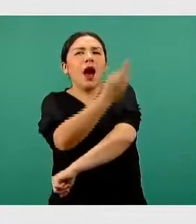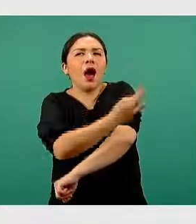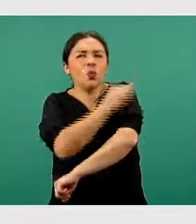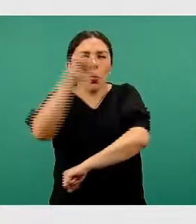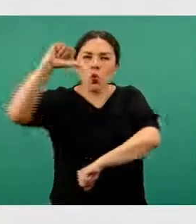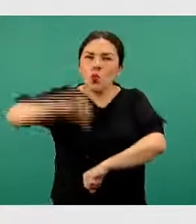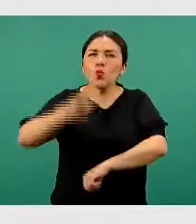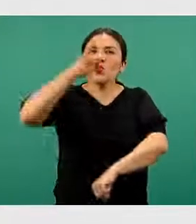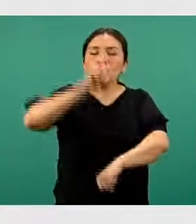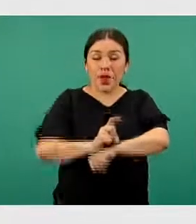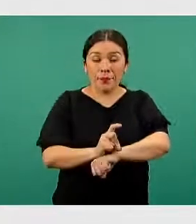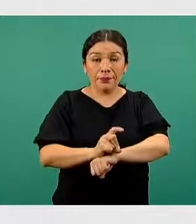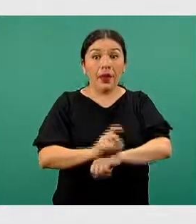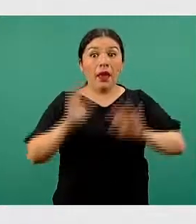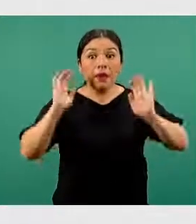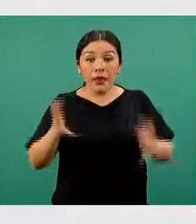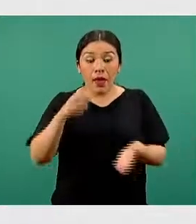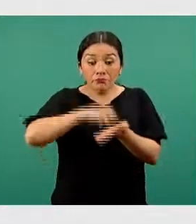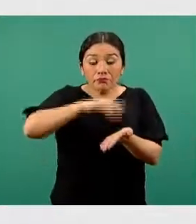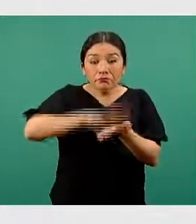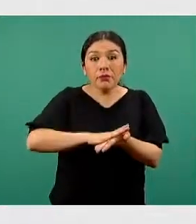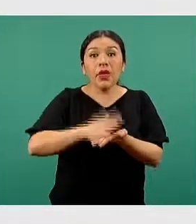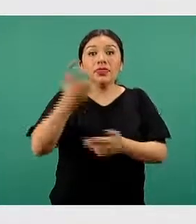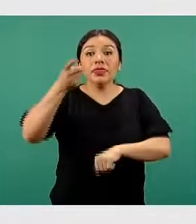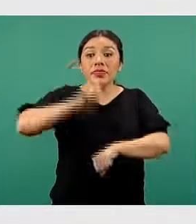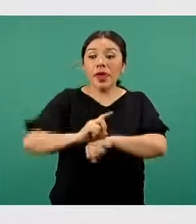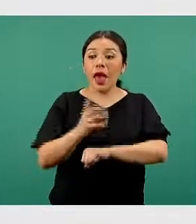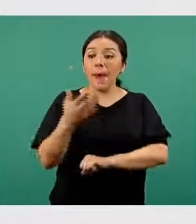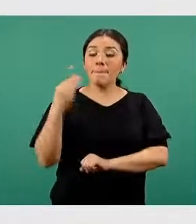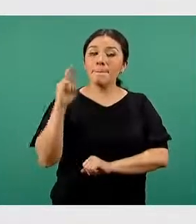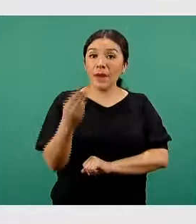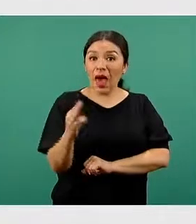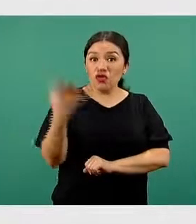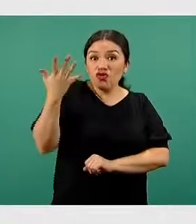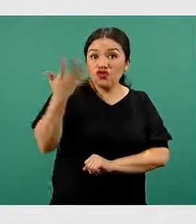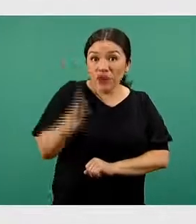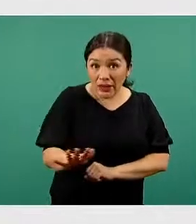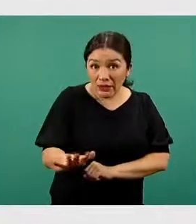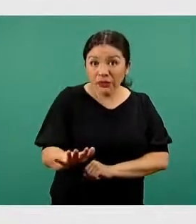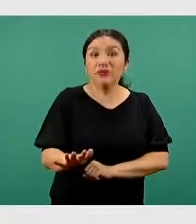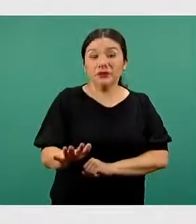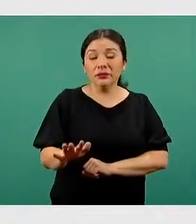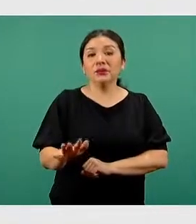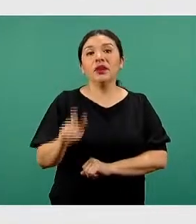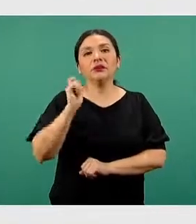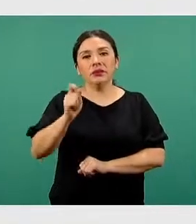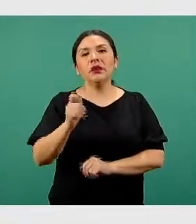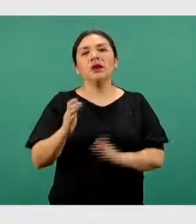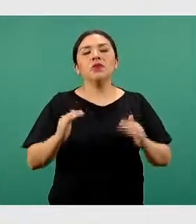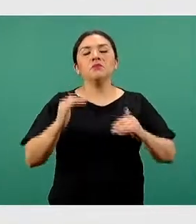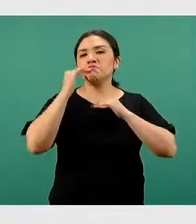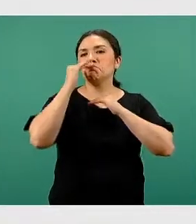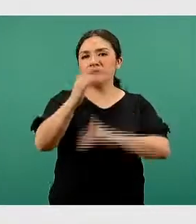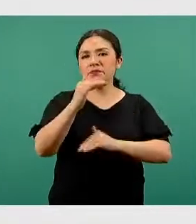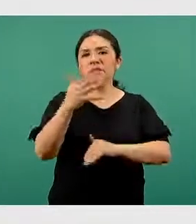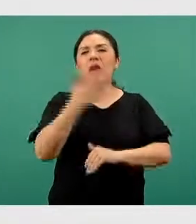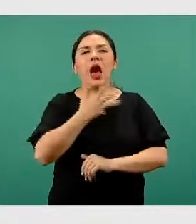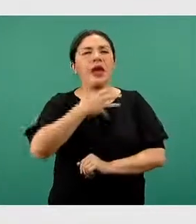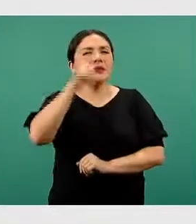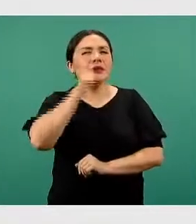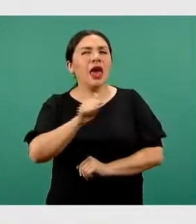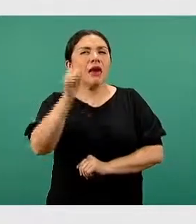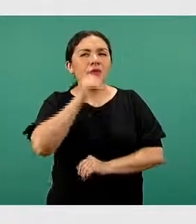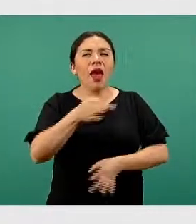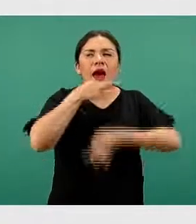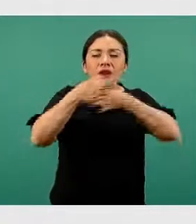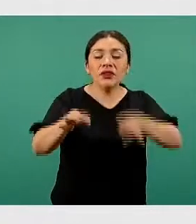tienen reportadas para el día 10 de mayo, en el corte que generalmente se tiene de manera